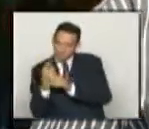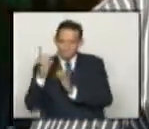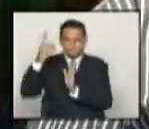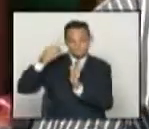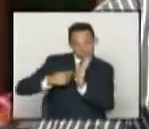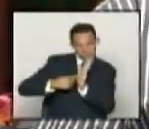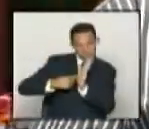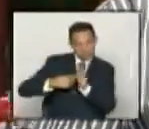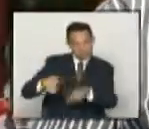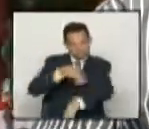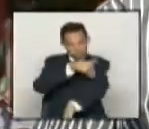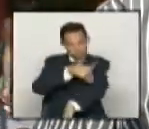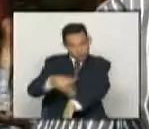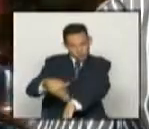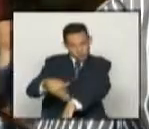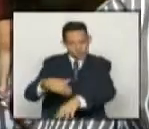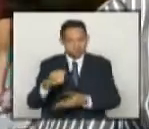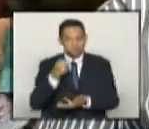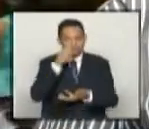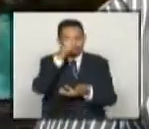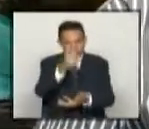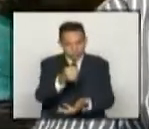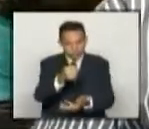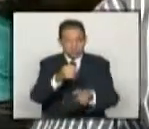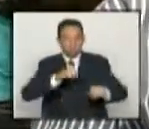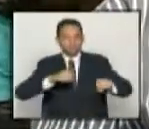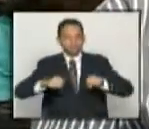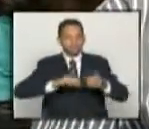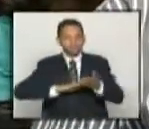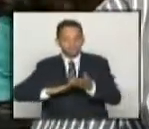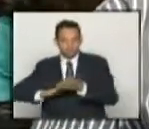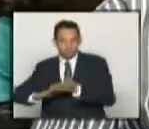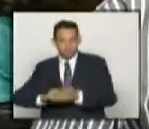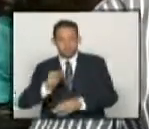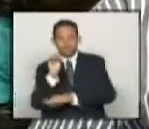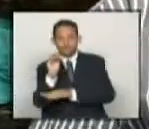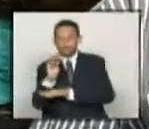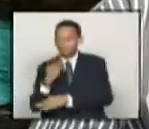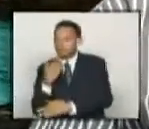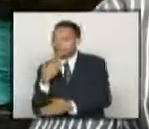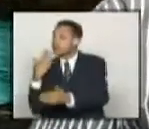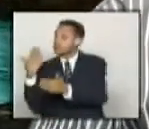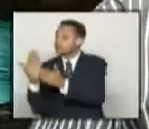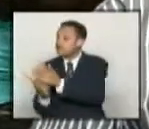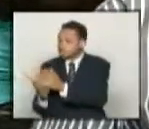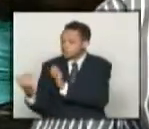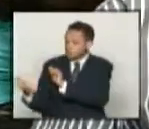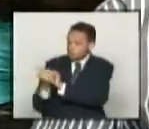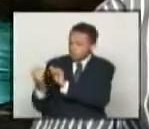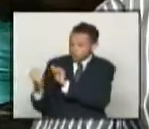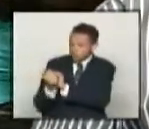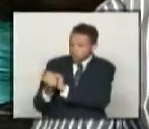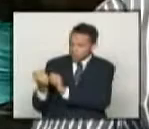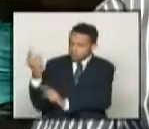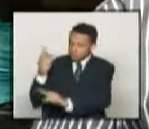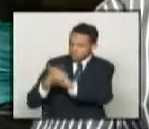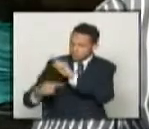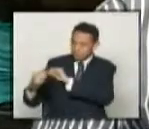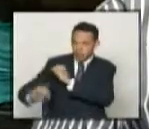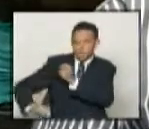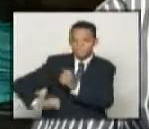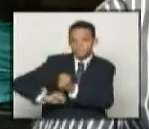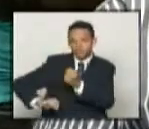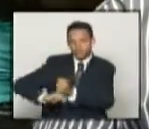eso. Afortunadamente, y de una vez aquí se lo manifiesto y se lo agradezco, los combos de su gobernación nos